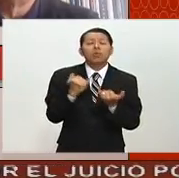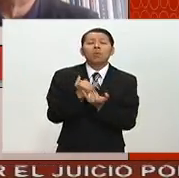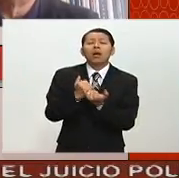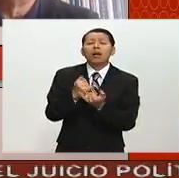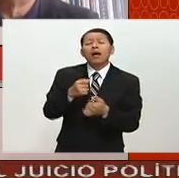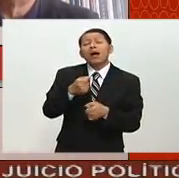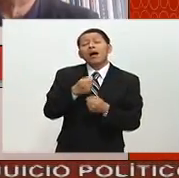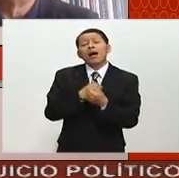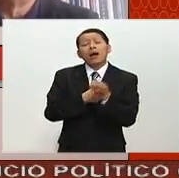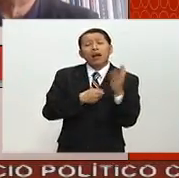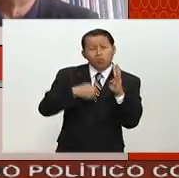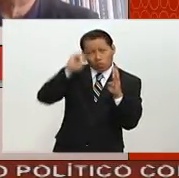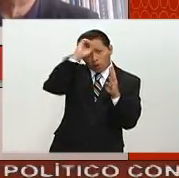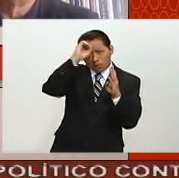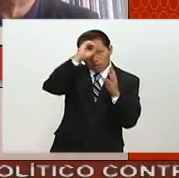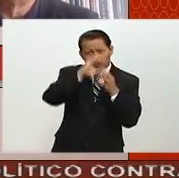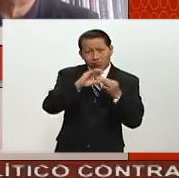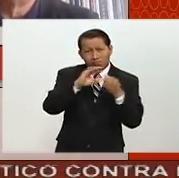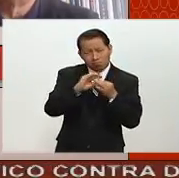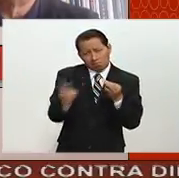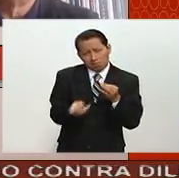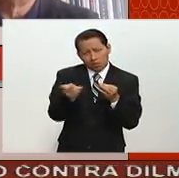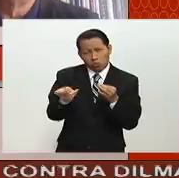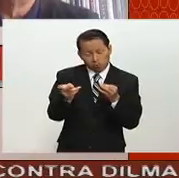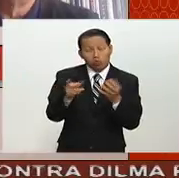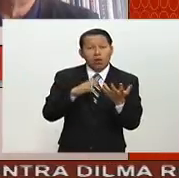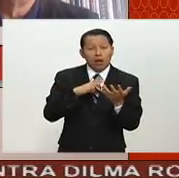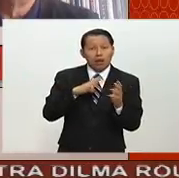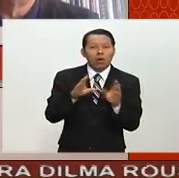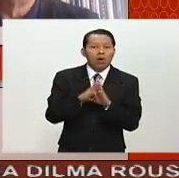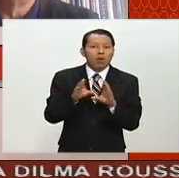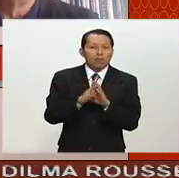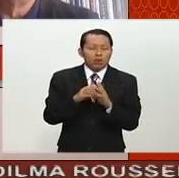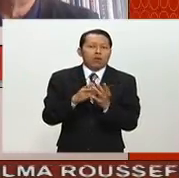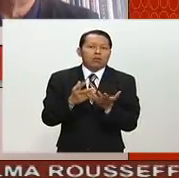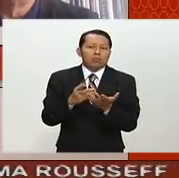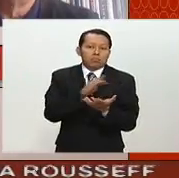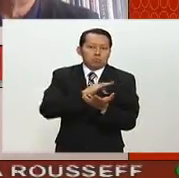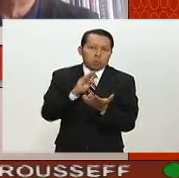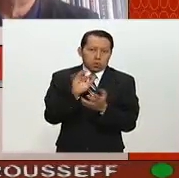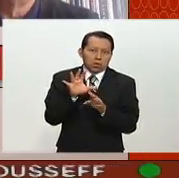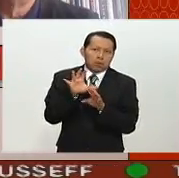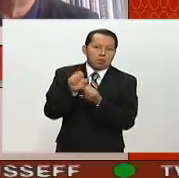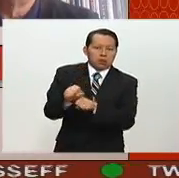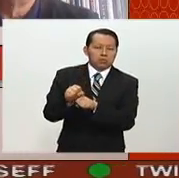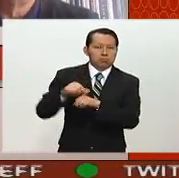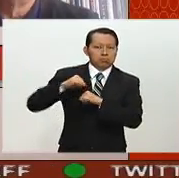a ti, que prácticamente se sacó la rifa del tigre al llegar al cargo de primera